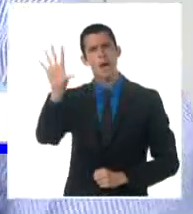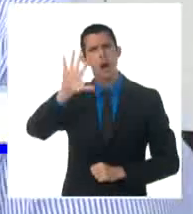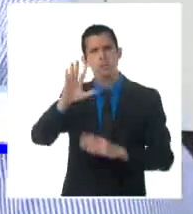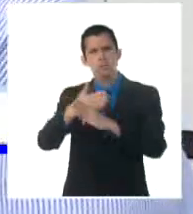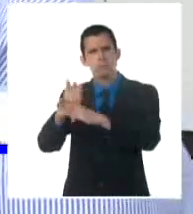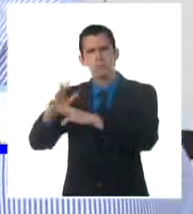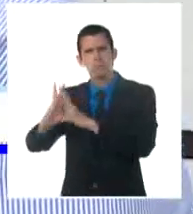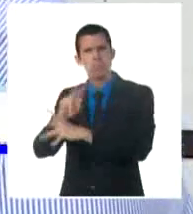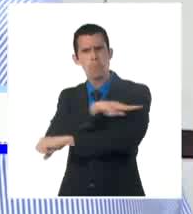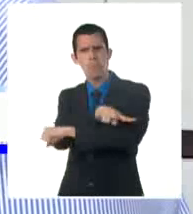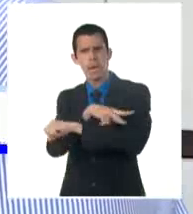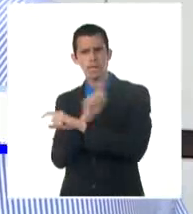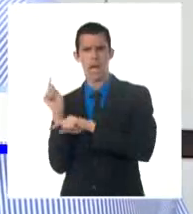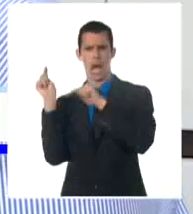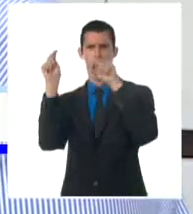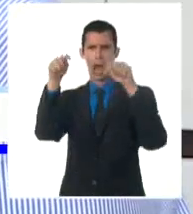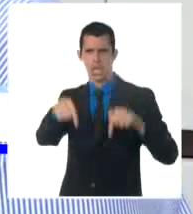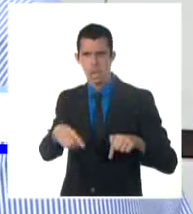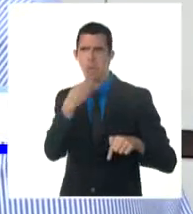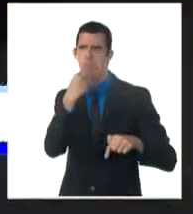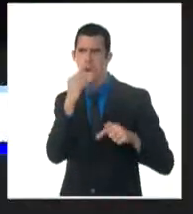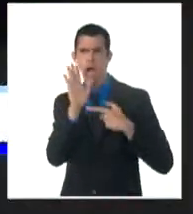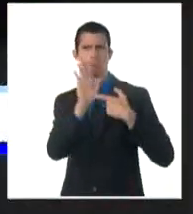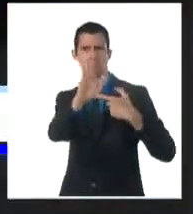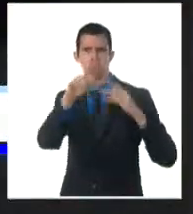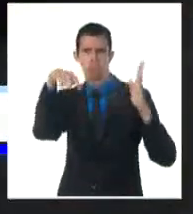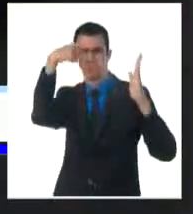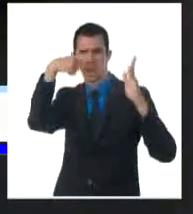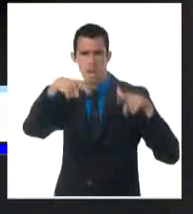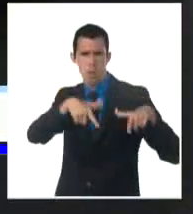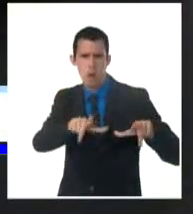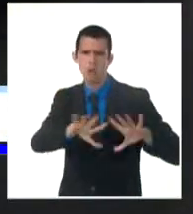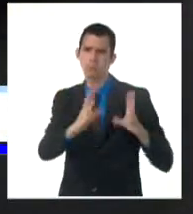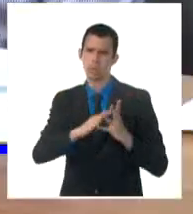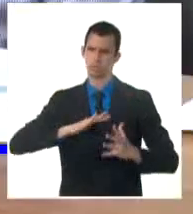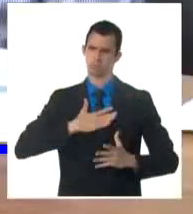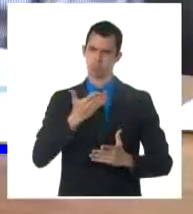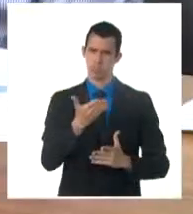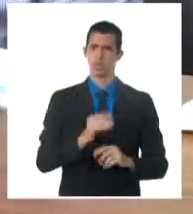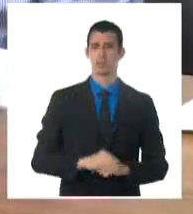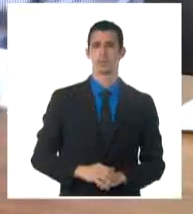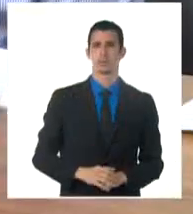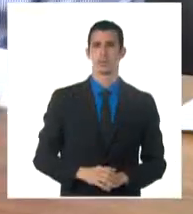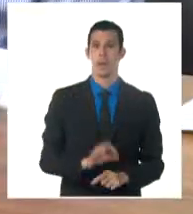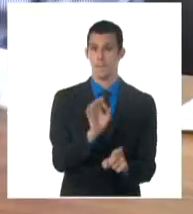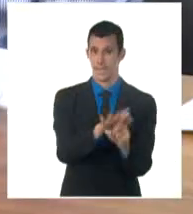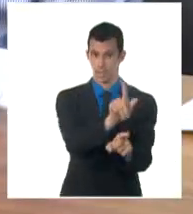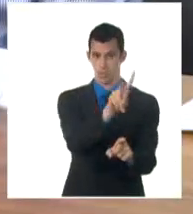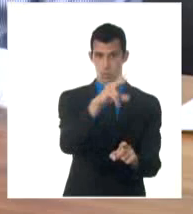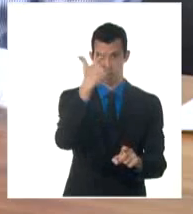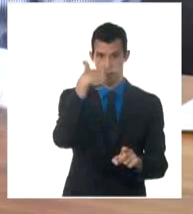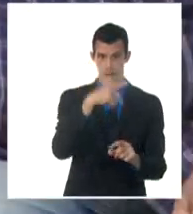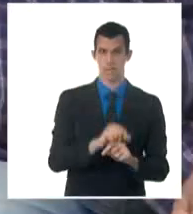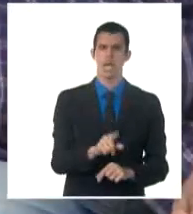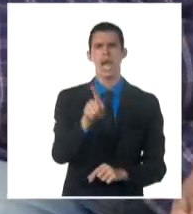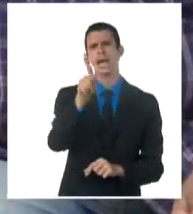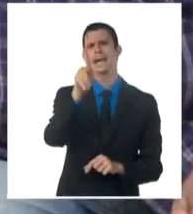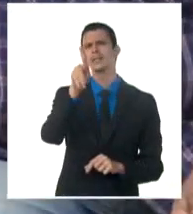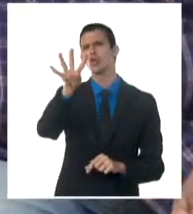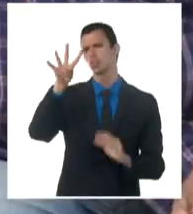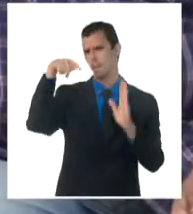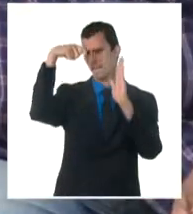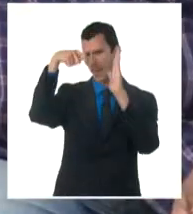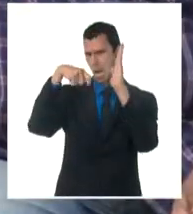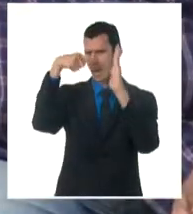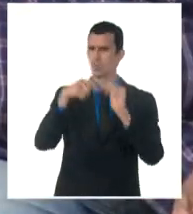Habana. Esta vez, el encuentro, que marca su punto de inicio para el próximo 12 de abril, proyectará 14 filmes de 13 naciones en los